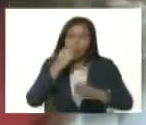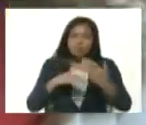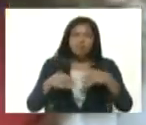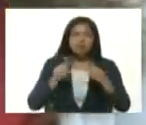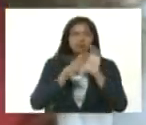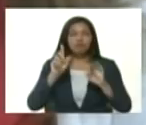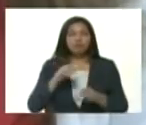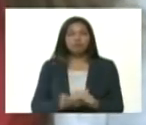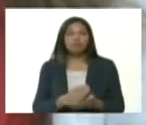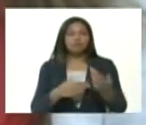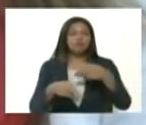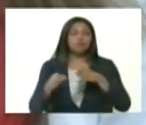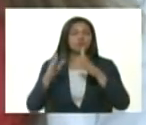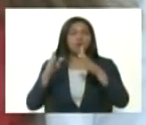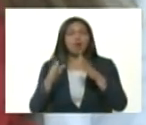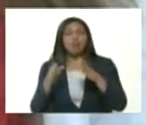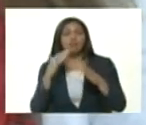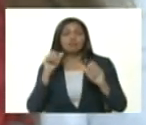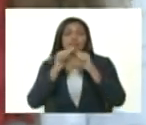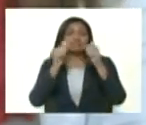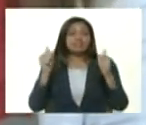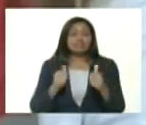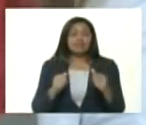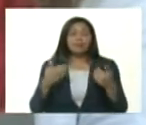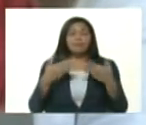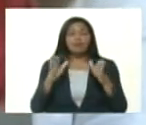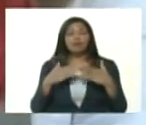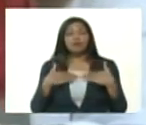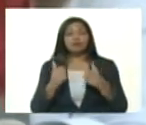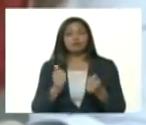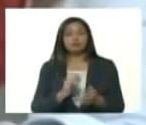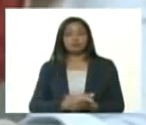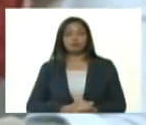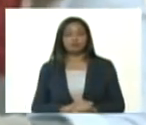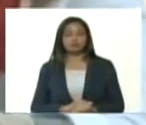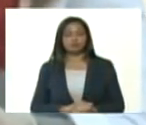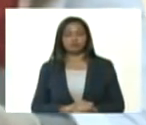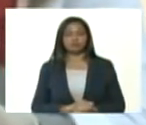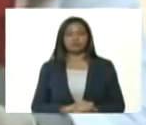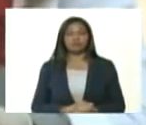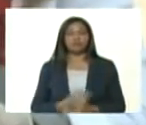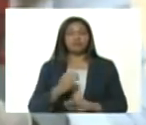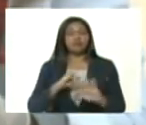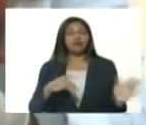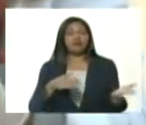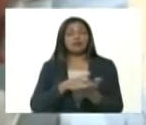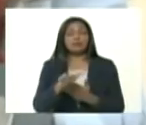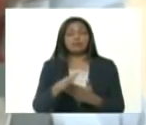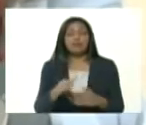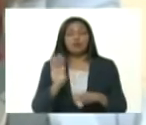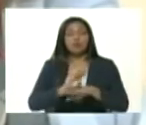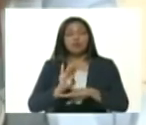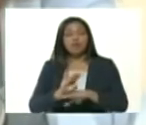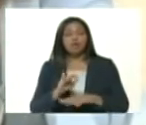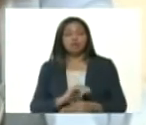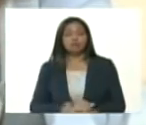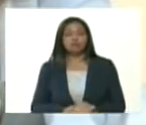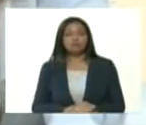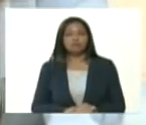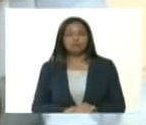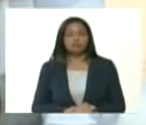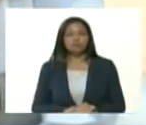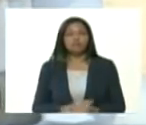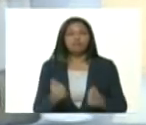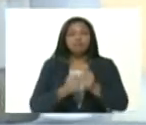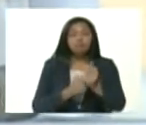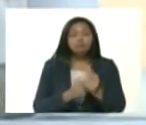modestia construyendo un sistema público de salud que le dé garantías, protección y